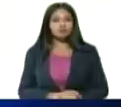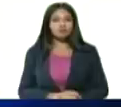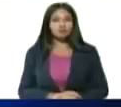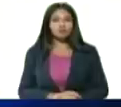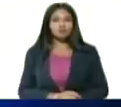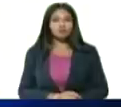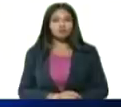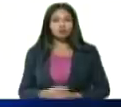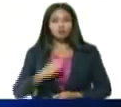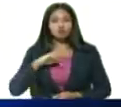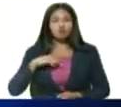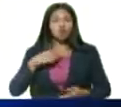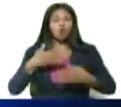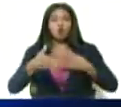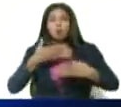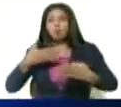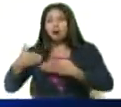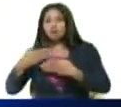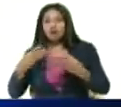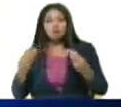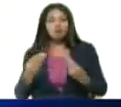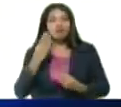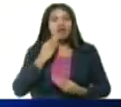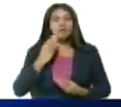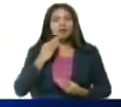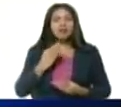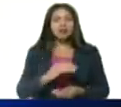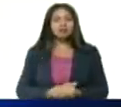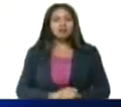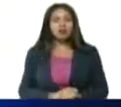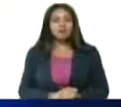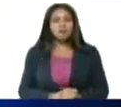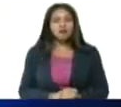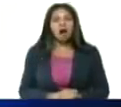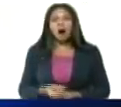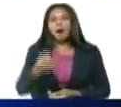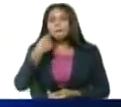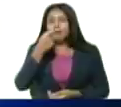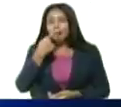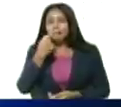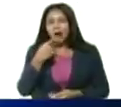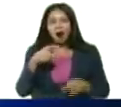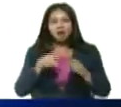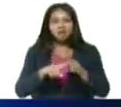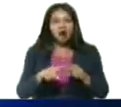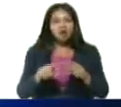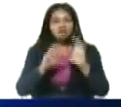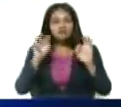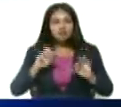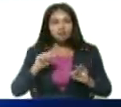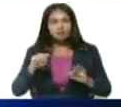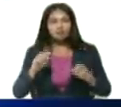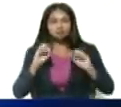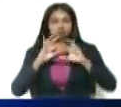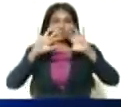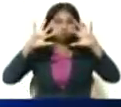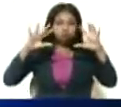Hemos compartido con ellos muchas experiencias de los tratamientos con la nueva